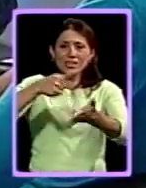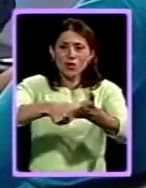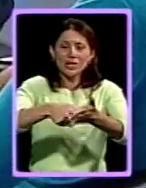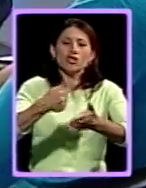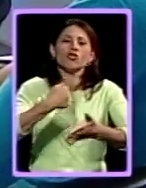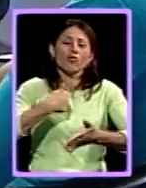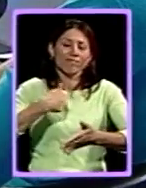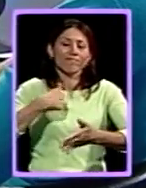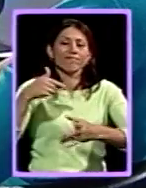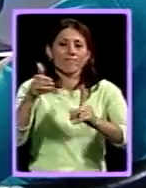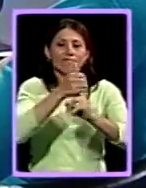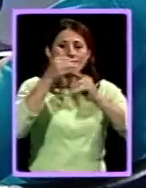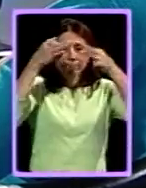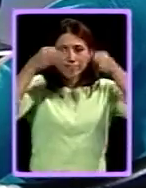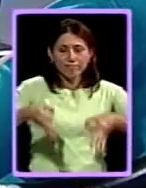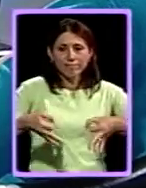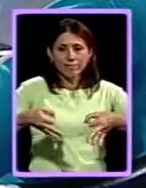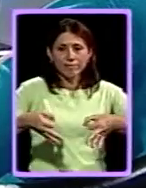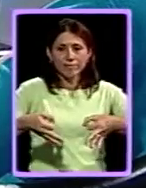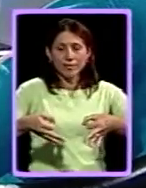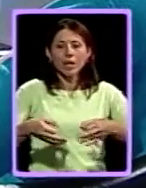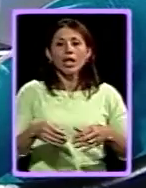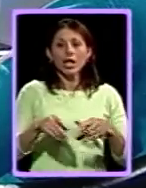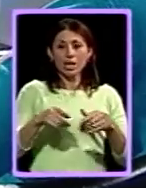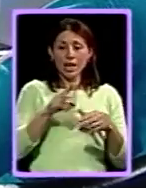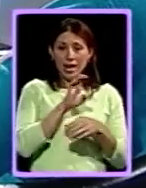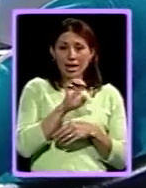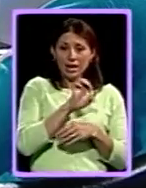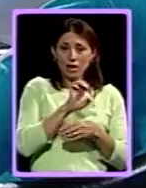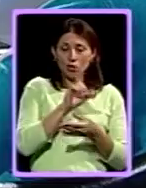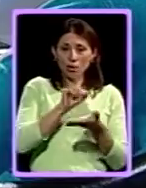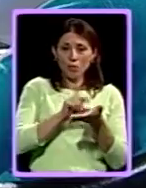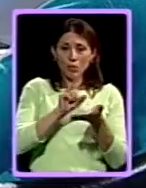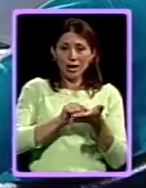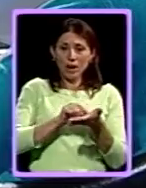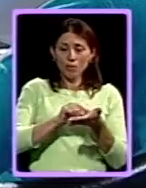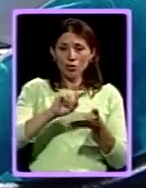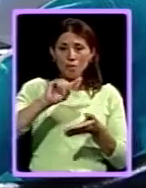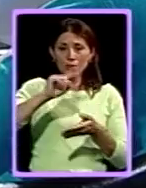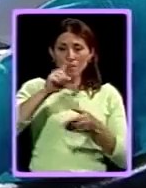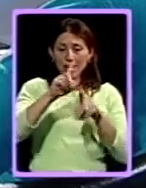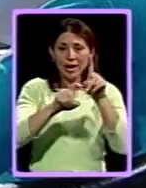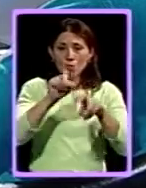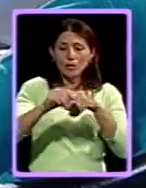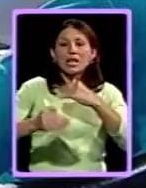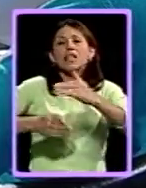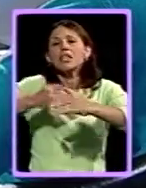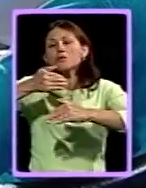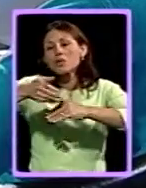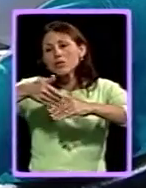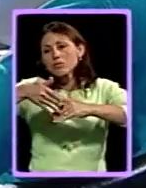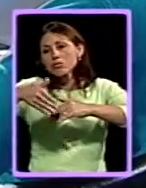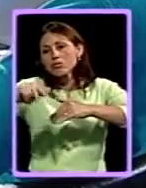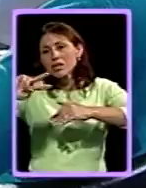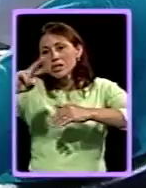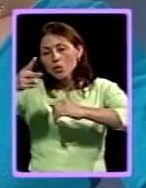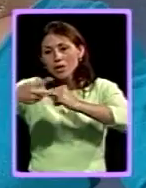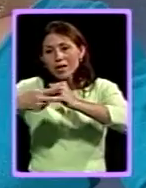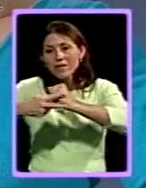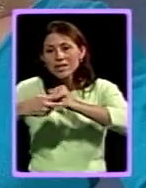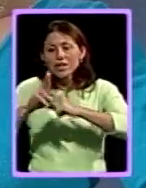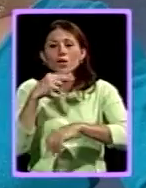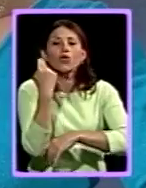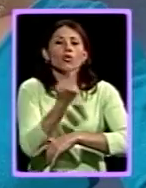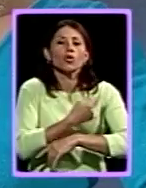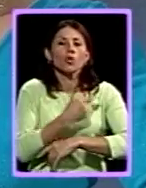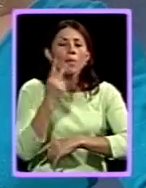entre la primera encuesta que publicamos en enero y la que se publica la segunda vez, detectamos todavía un mayor cambio en